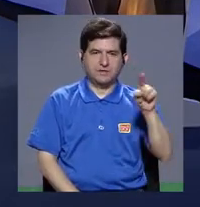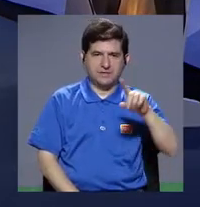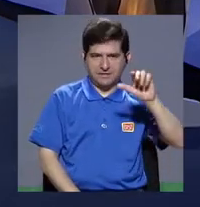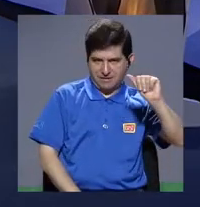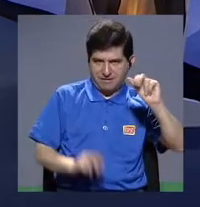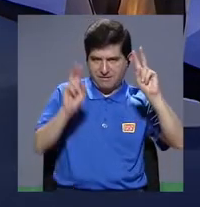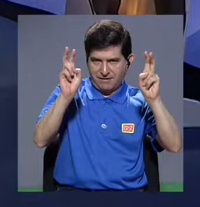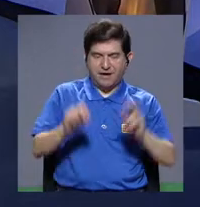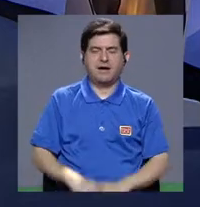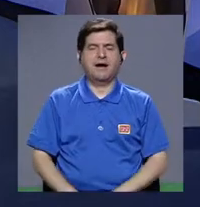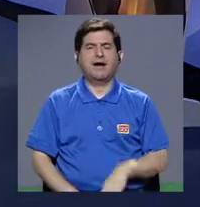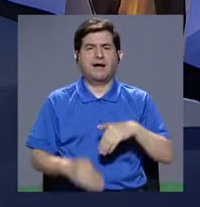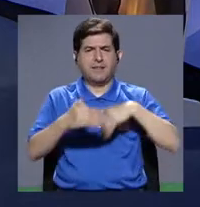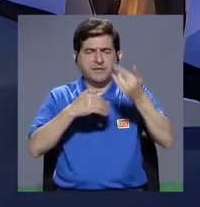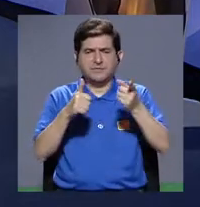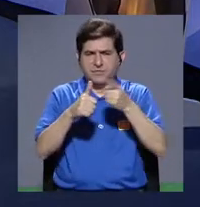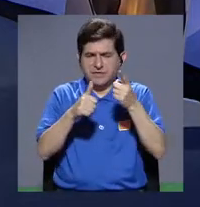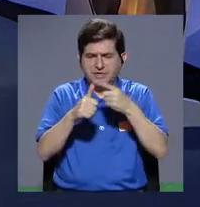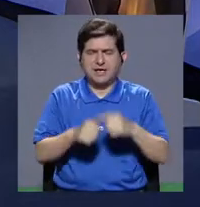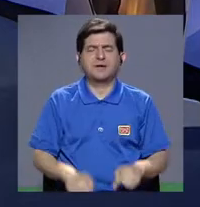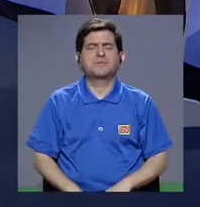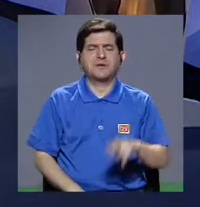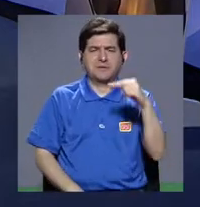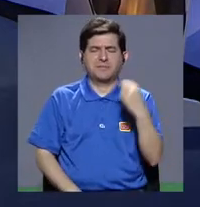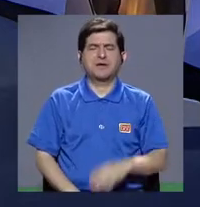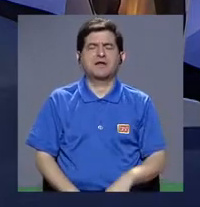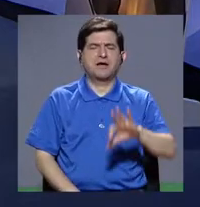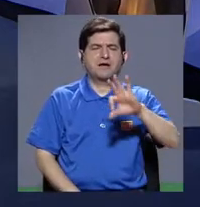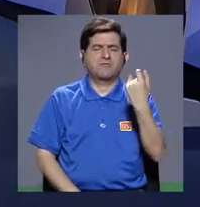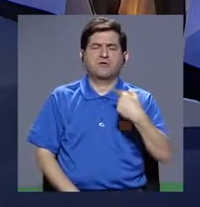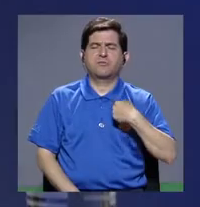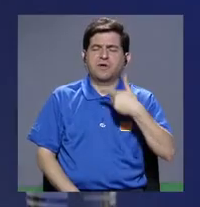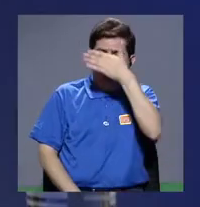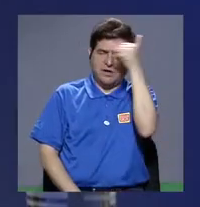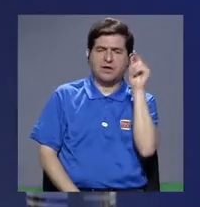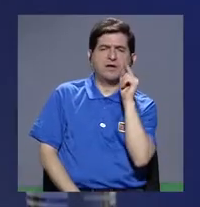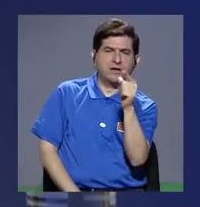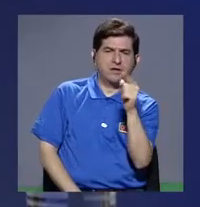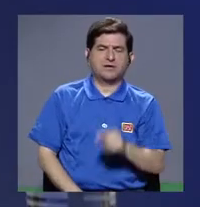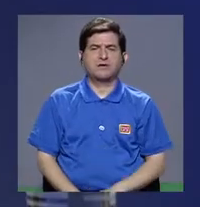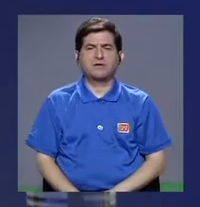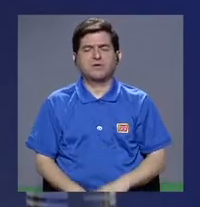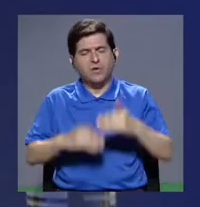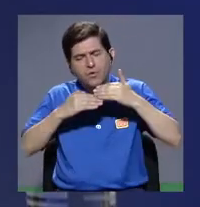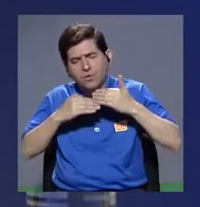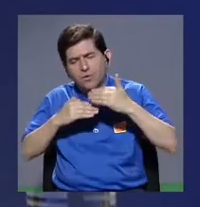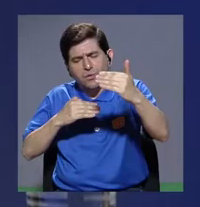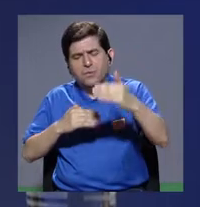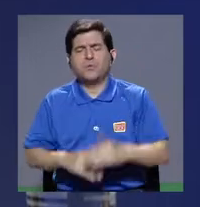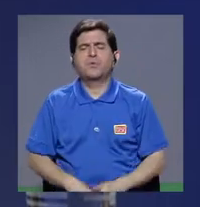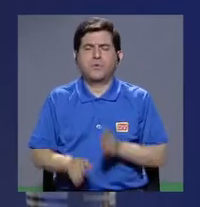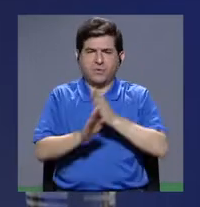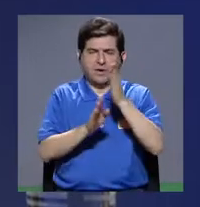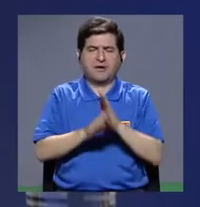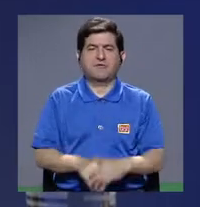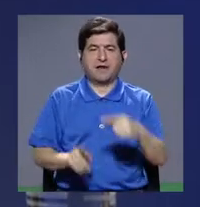de qué manera te olvido en 1989 ha sido una larga trayectoria